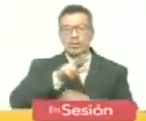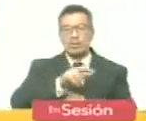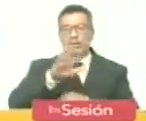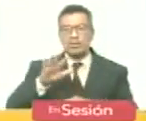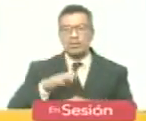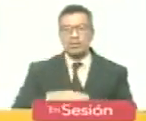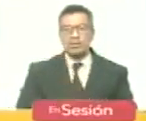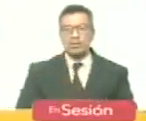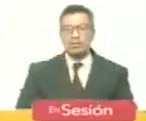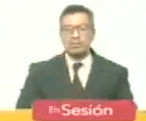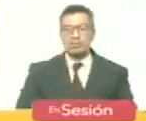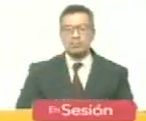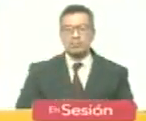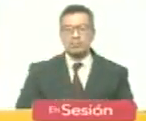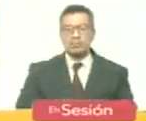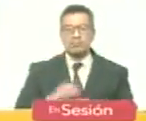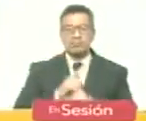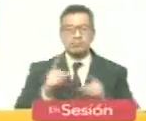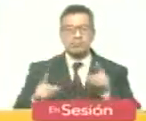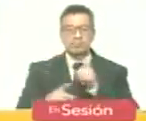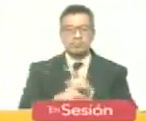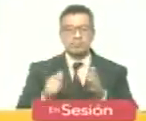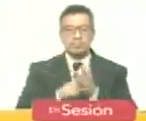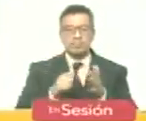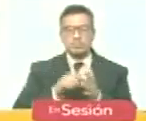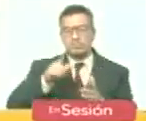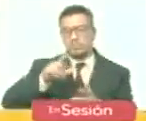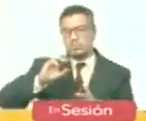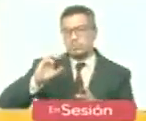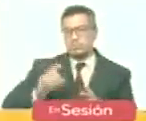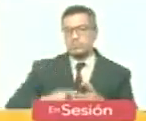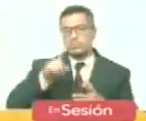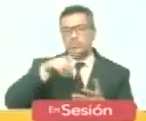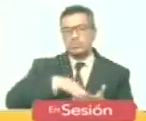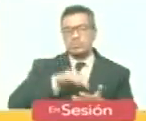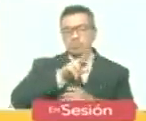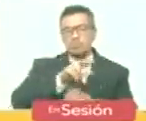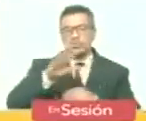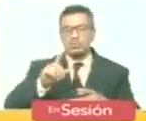1908-1935. La transición Medina López Contreras,